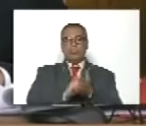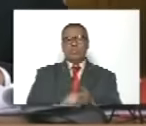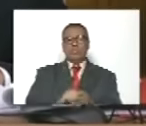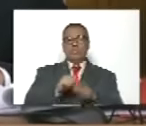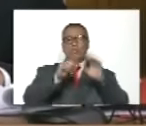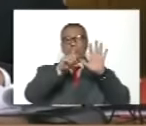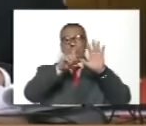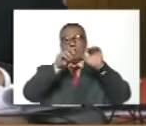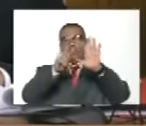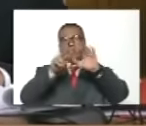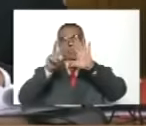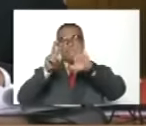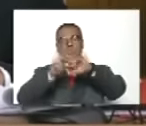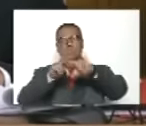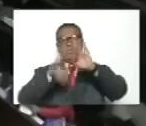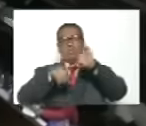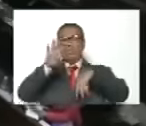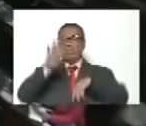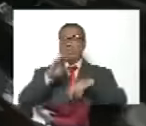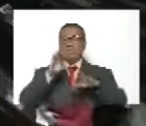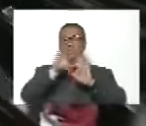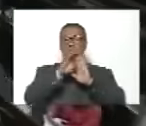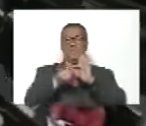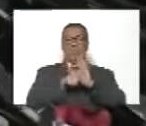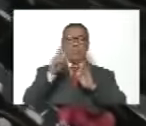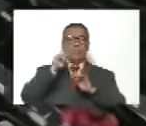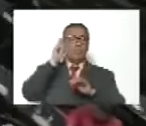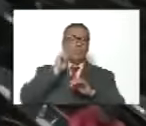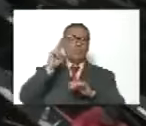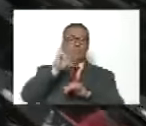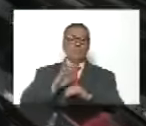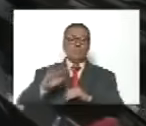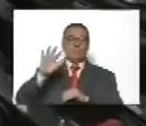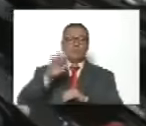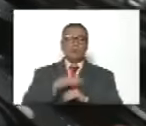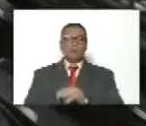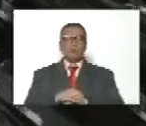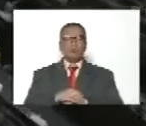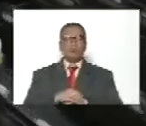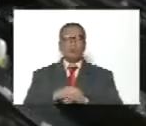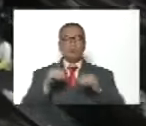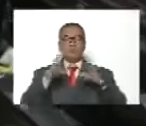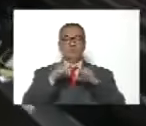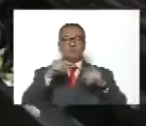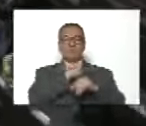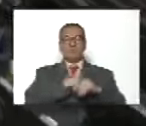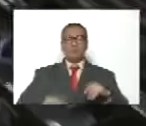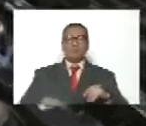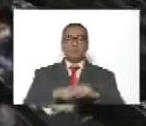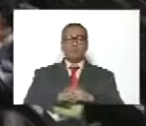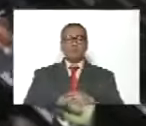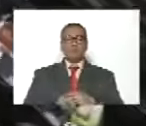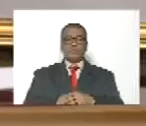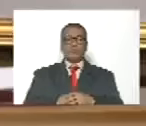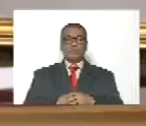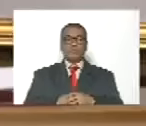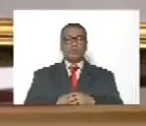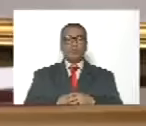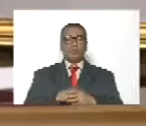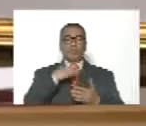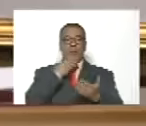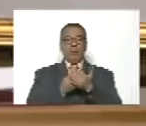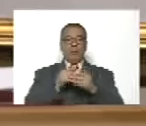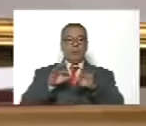artículo 187, numeral 14 de la Constitución de la República Bolivariana de Venezuela. Es todo, ciudadano presidente.